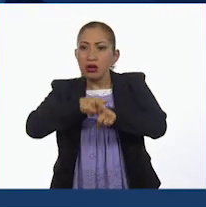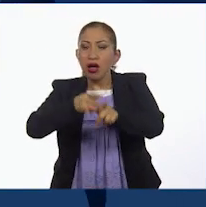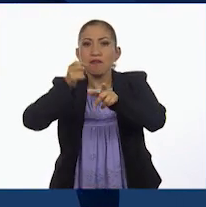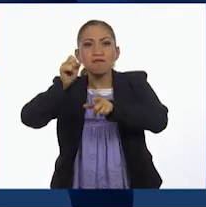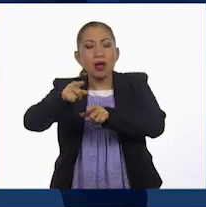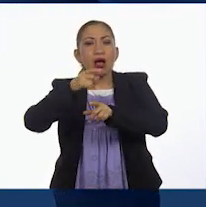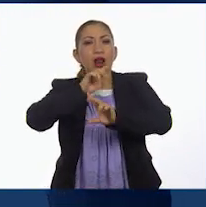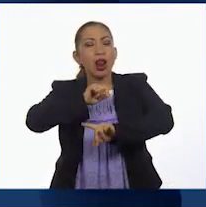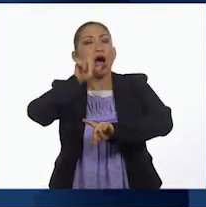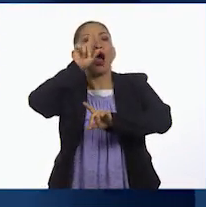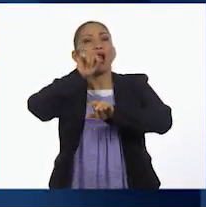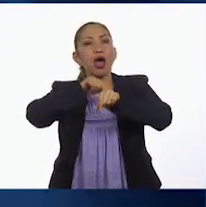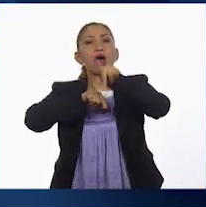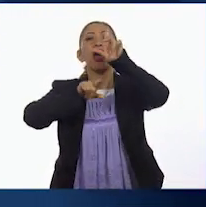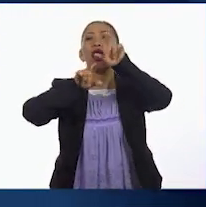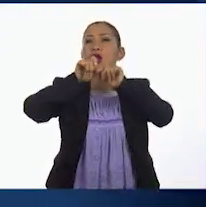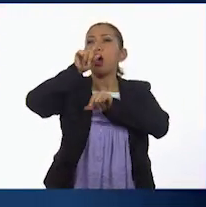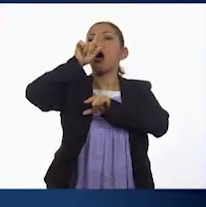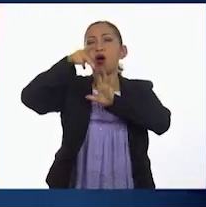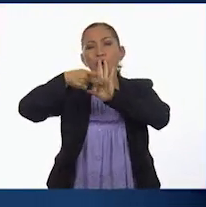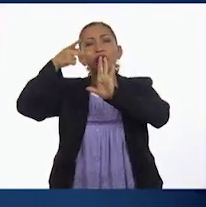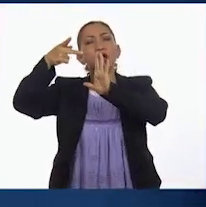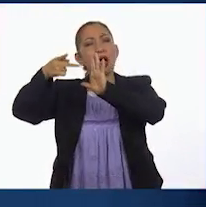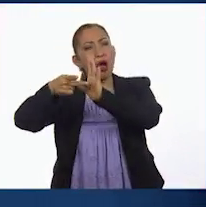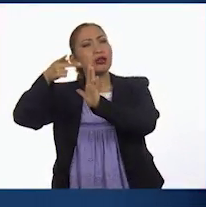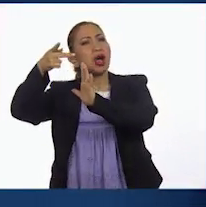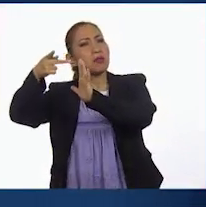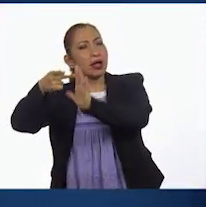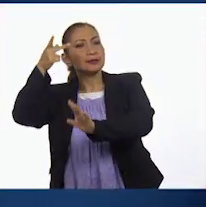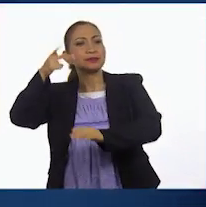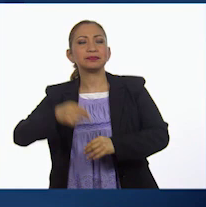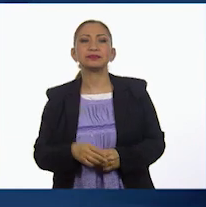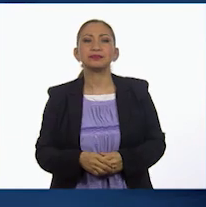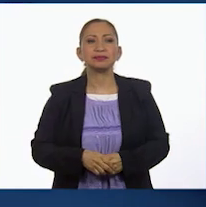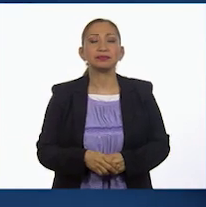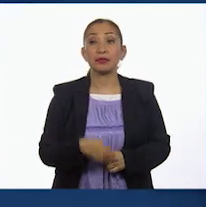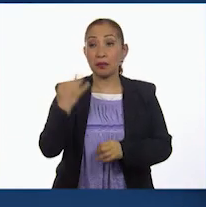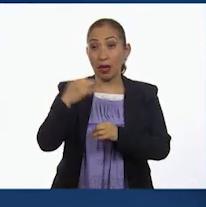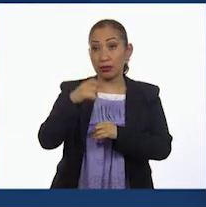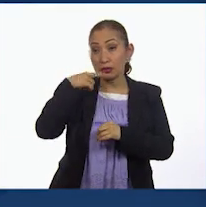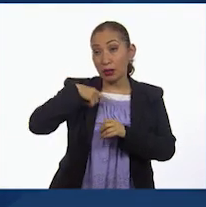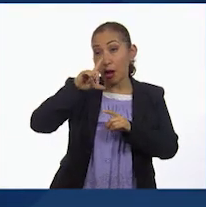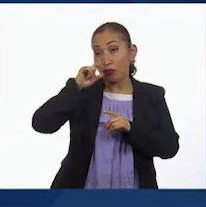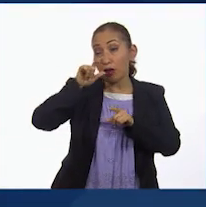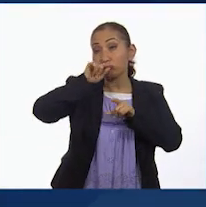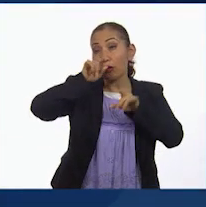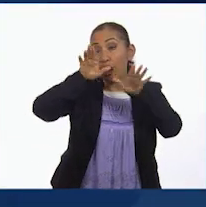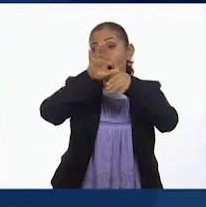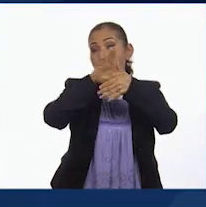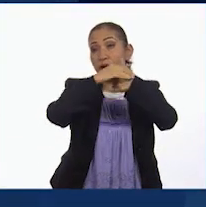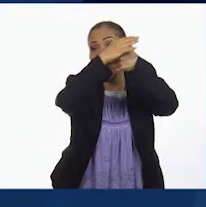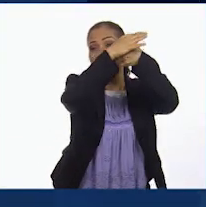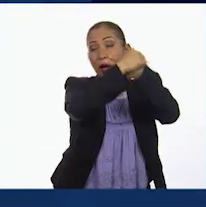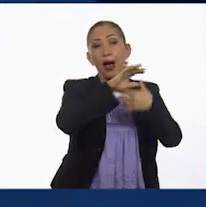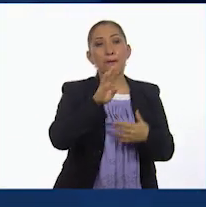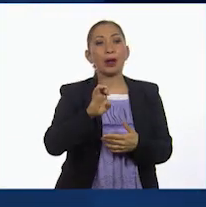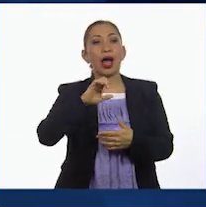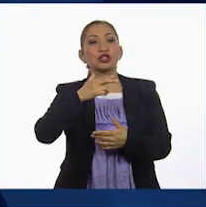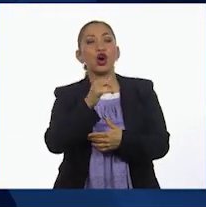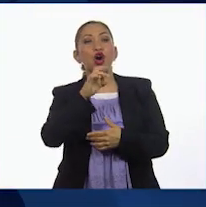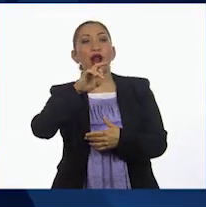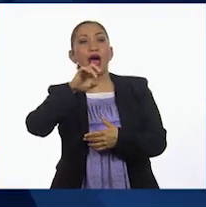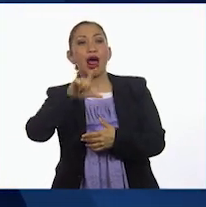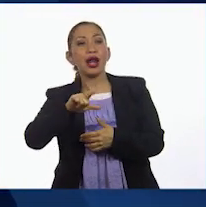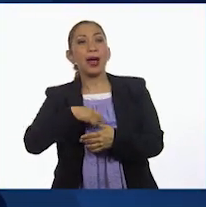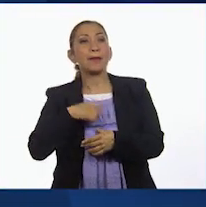suelta, una vez y otra vez y otras, mientras se aleja. Bracho Coral,